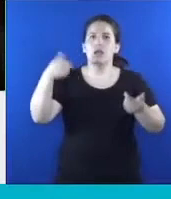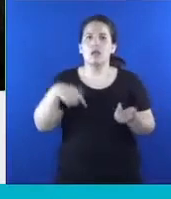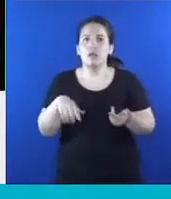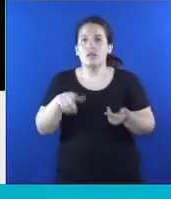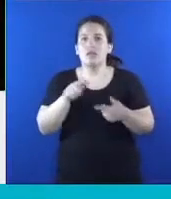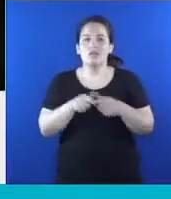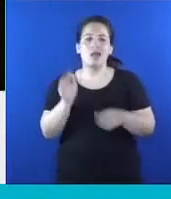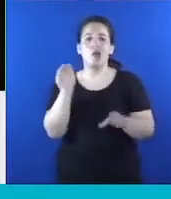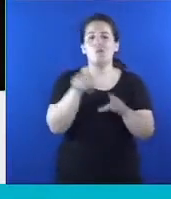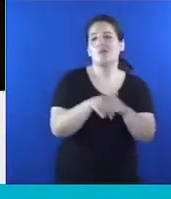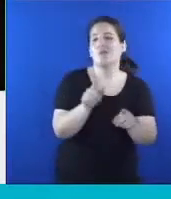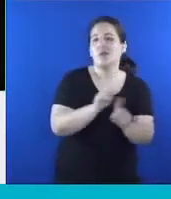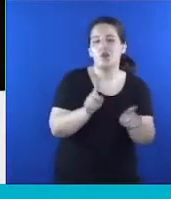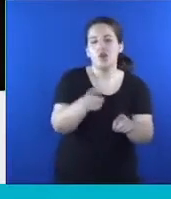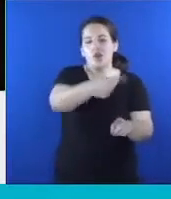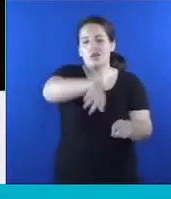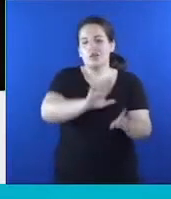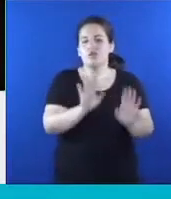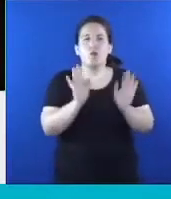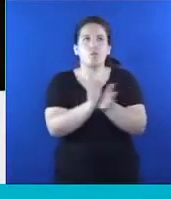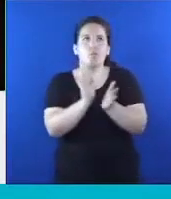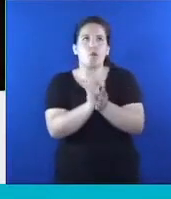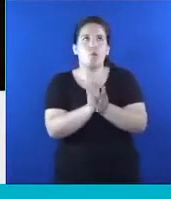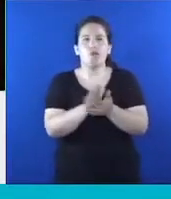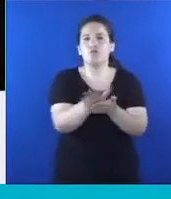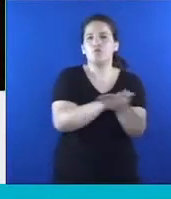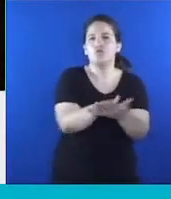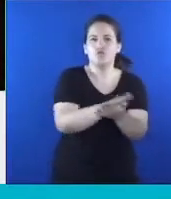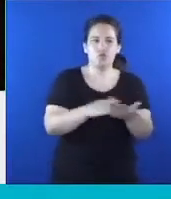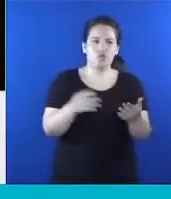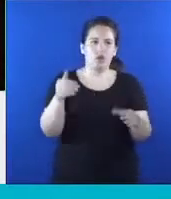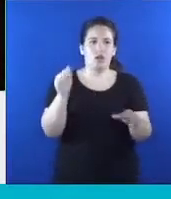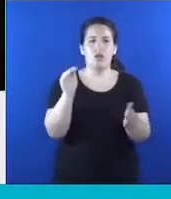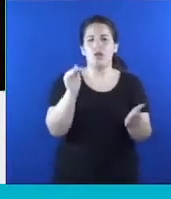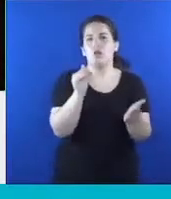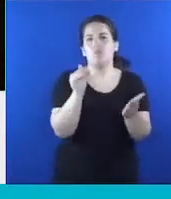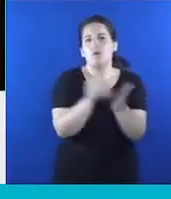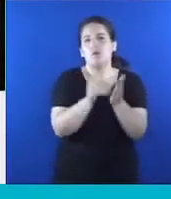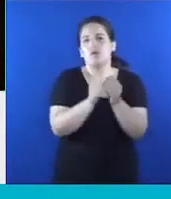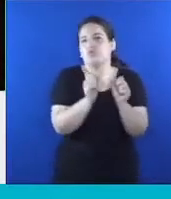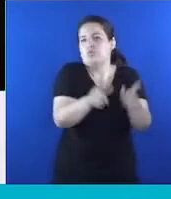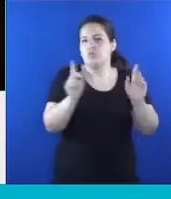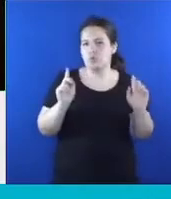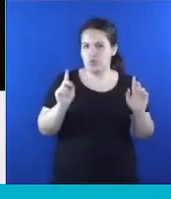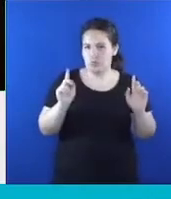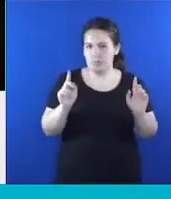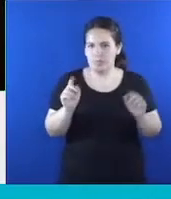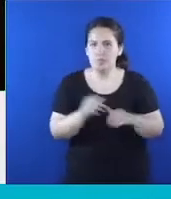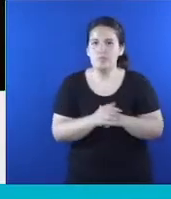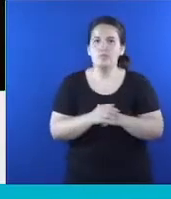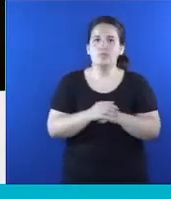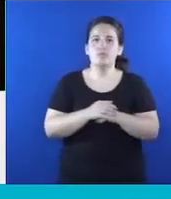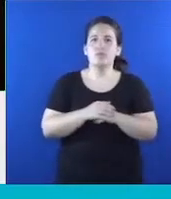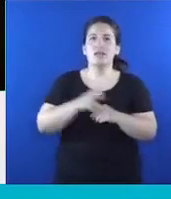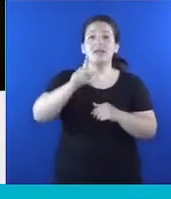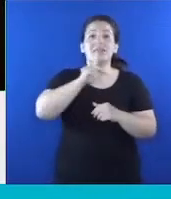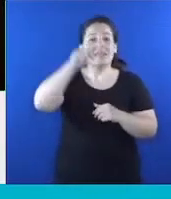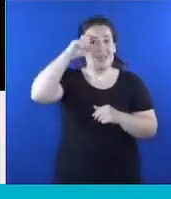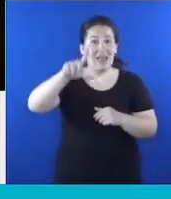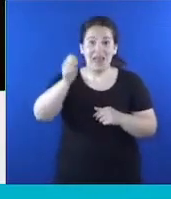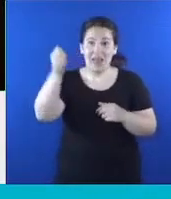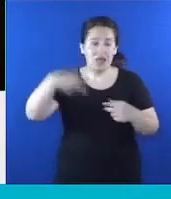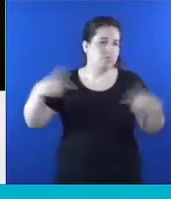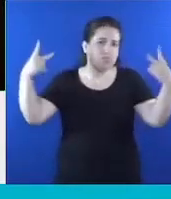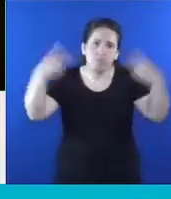intermediación iban a atender a cada una de las necesidades dijeron que recortaban telam inca que metían la mano contra los